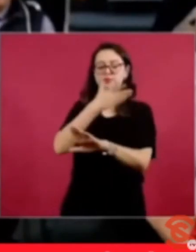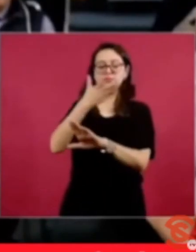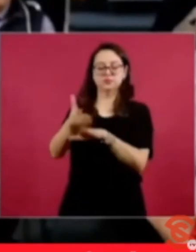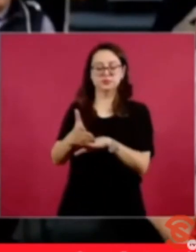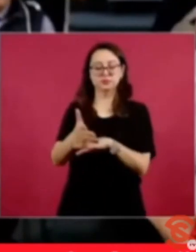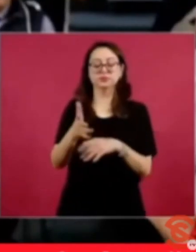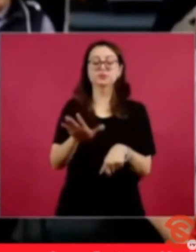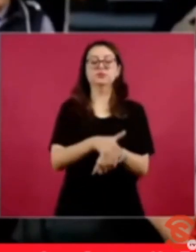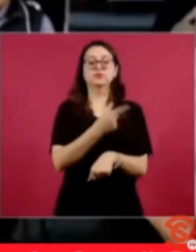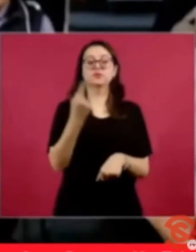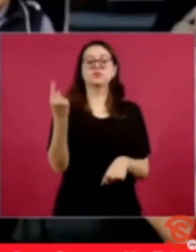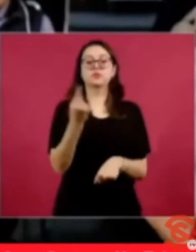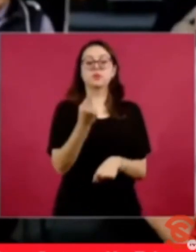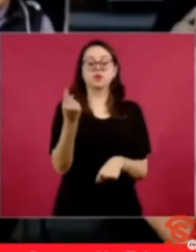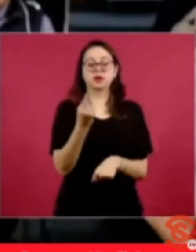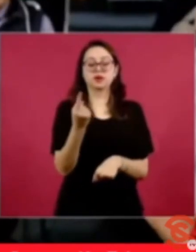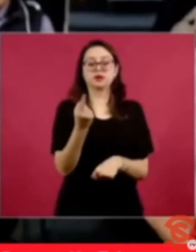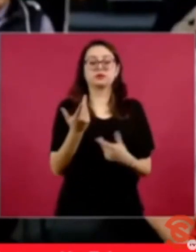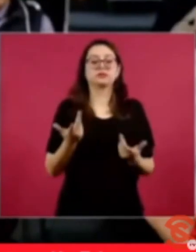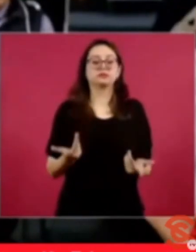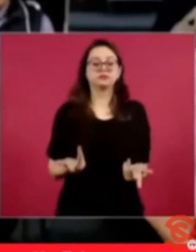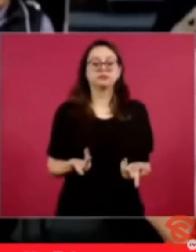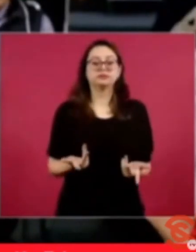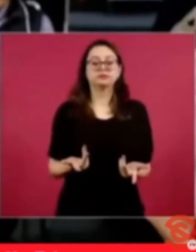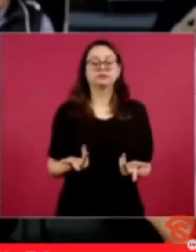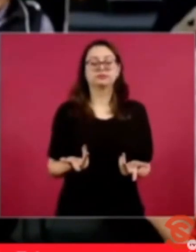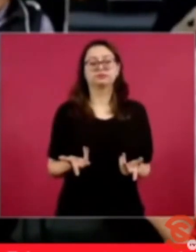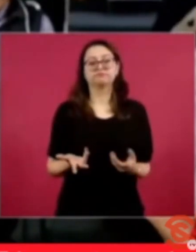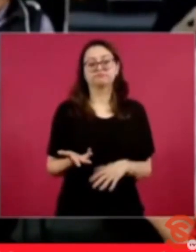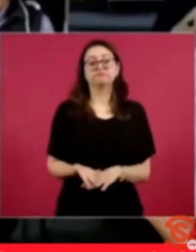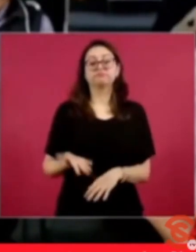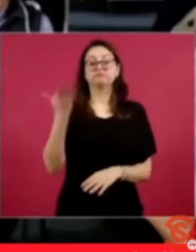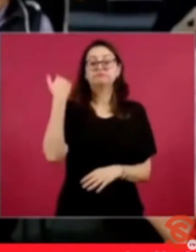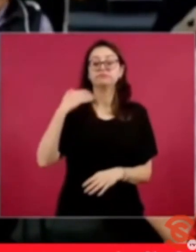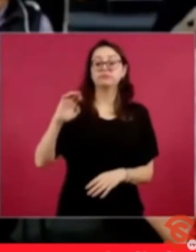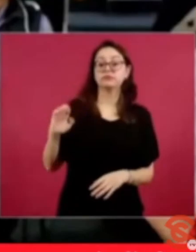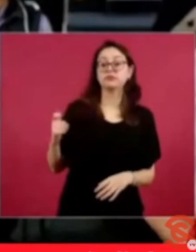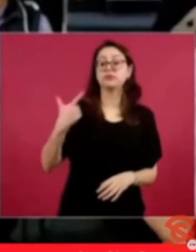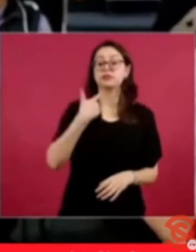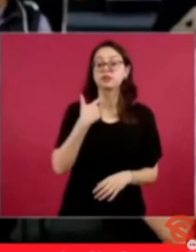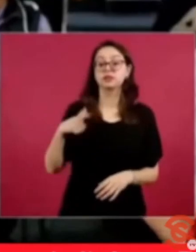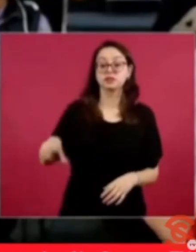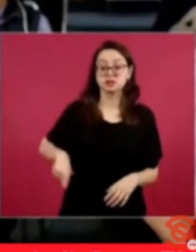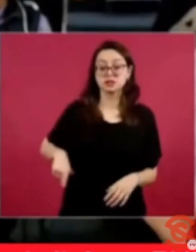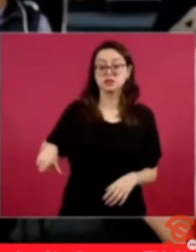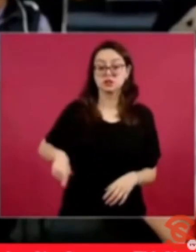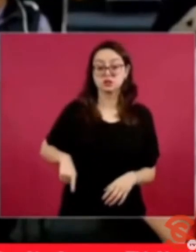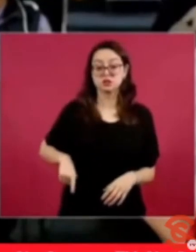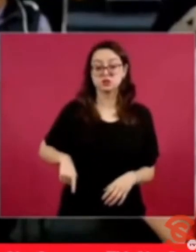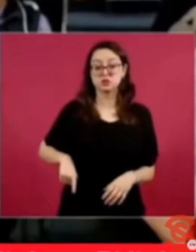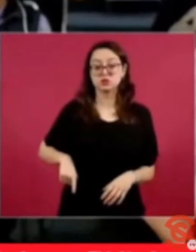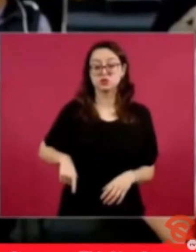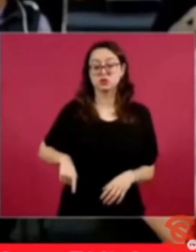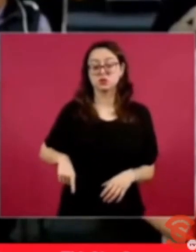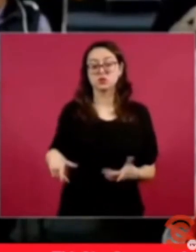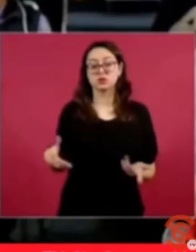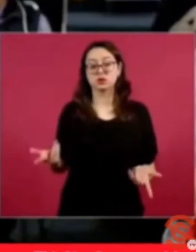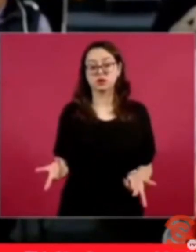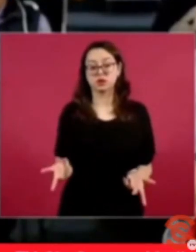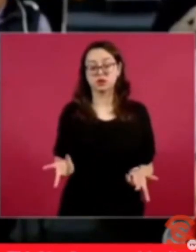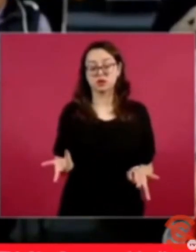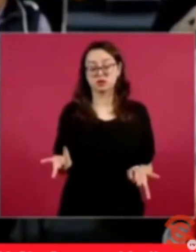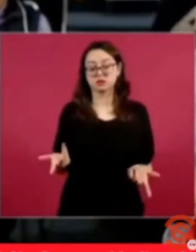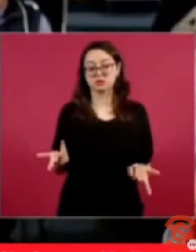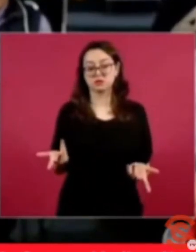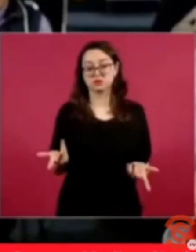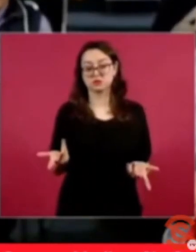acostumbrados precisamente a que los gobiernos anteriores o los presidentes y sus equipos les dieran cuentas y